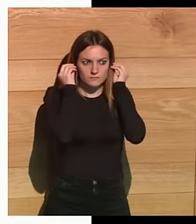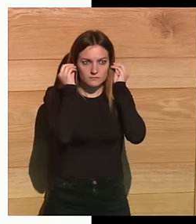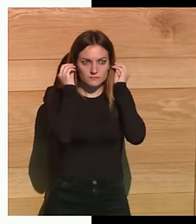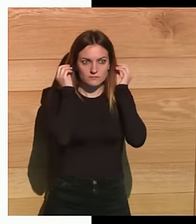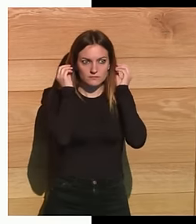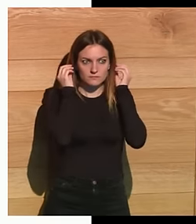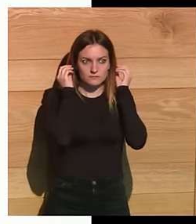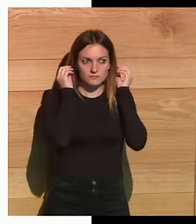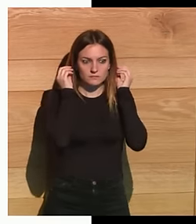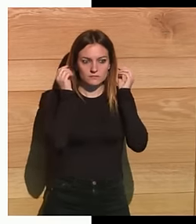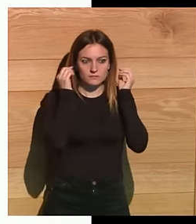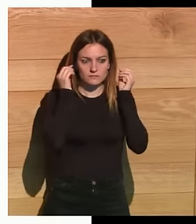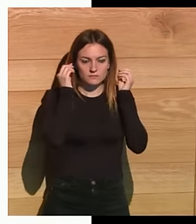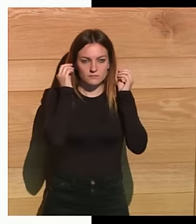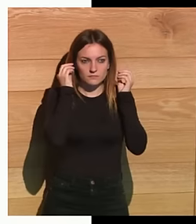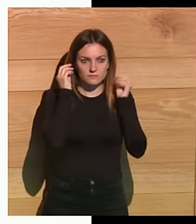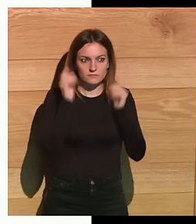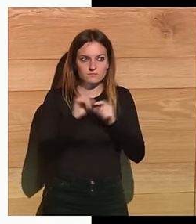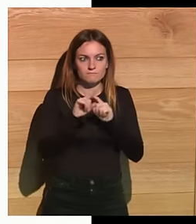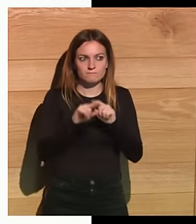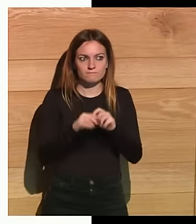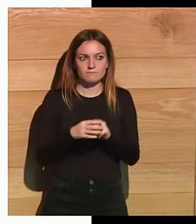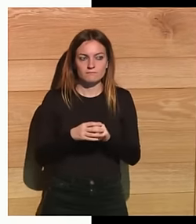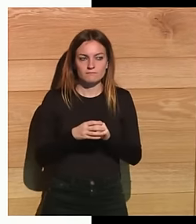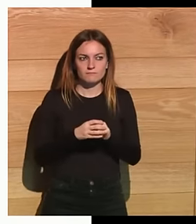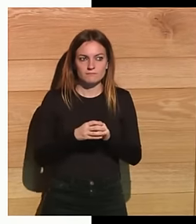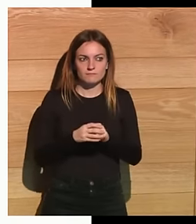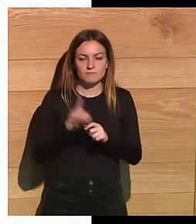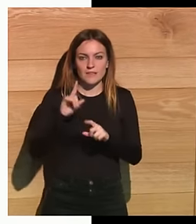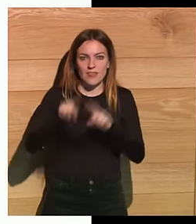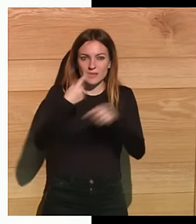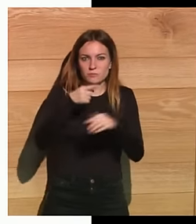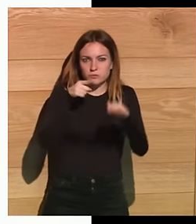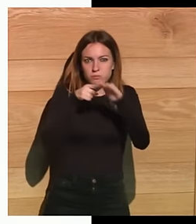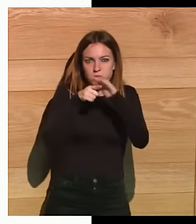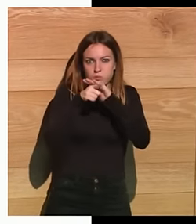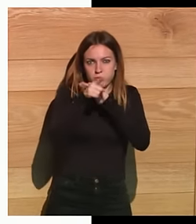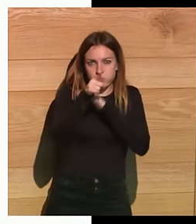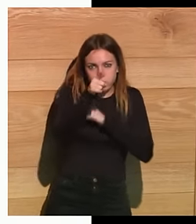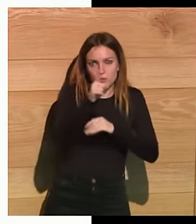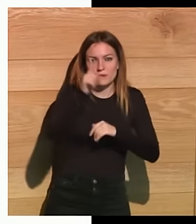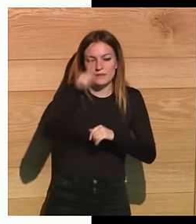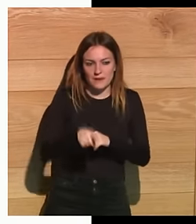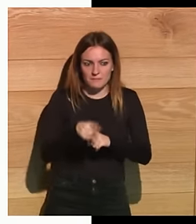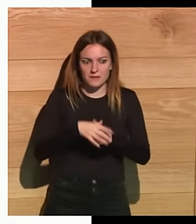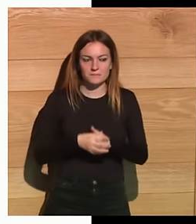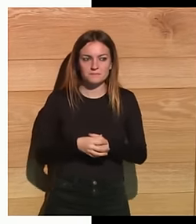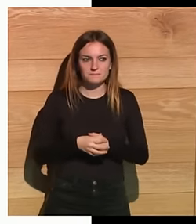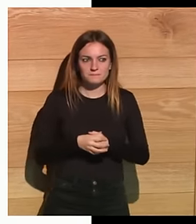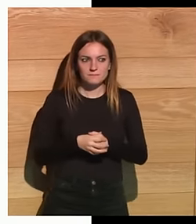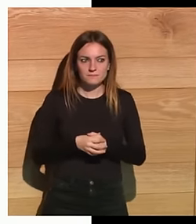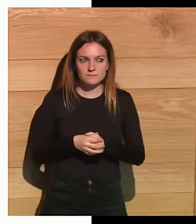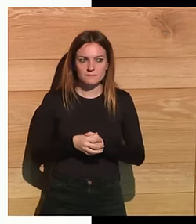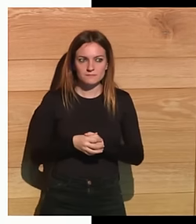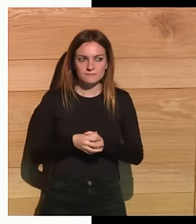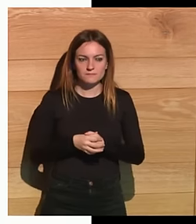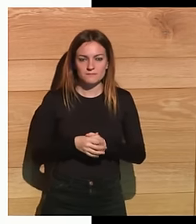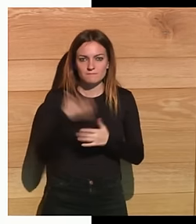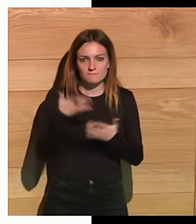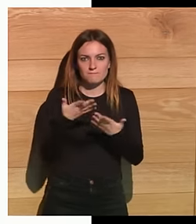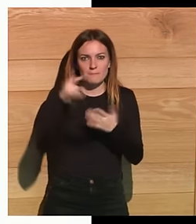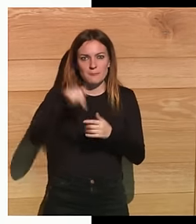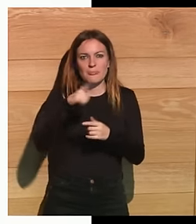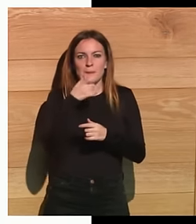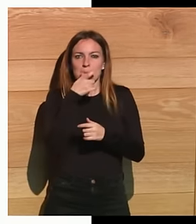adult. Y luego ya cuando se sigue desarrollando. Y aquí damos la idea de que antes de